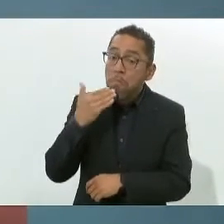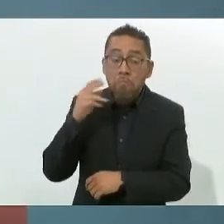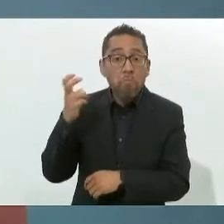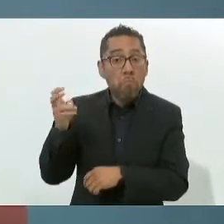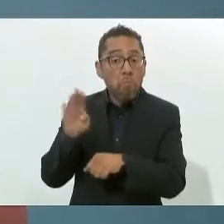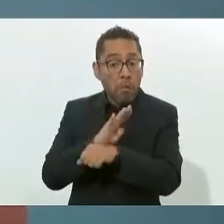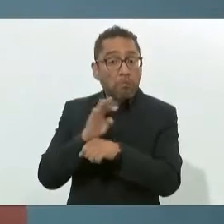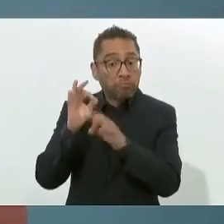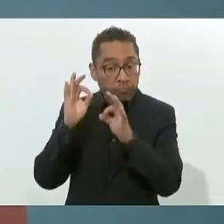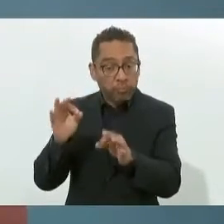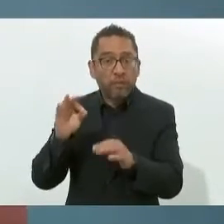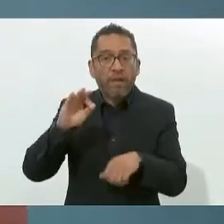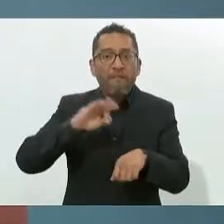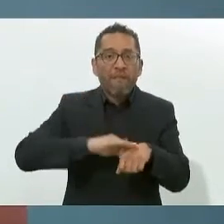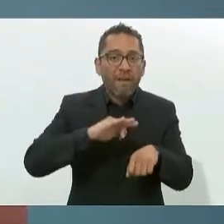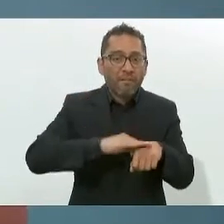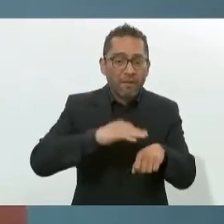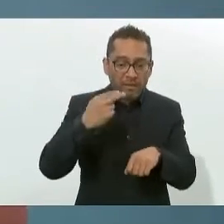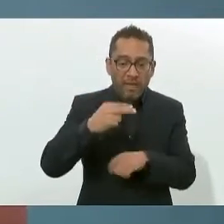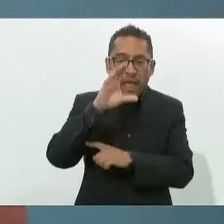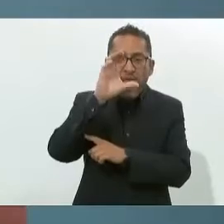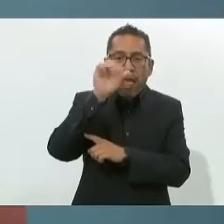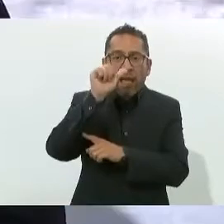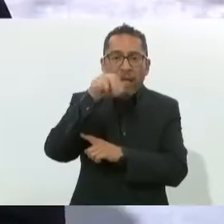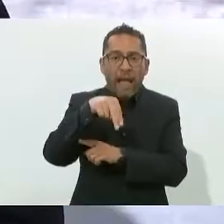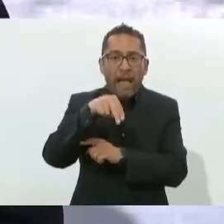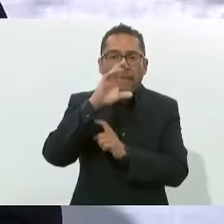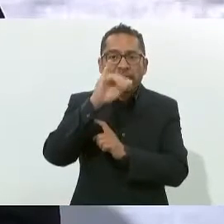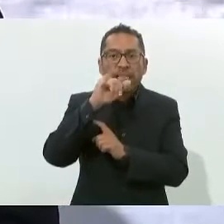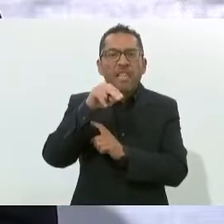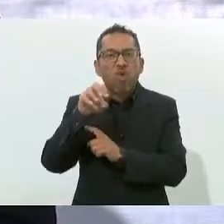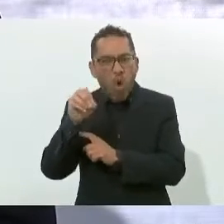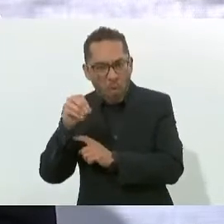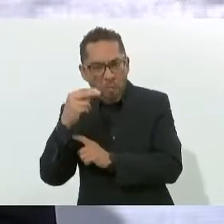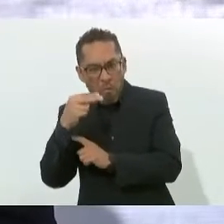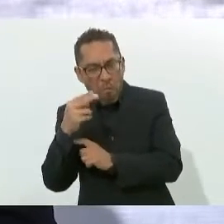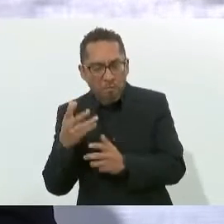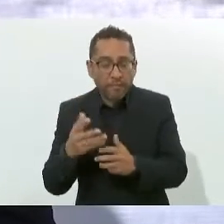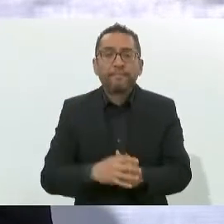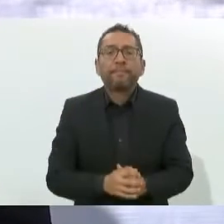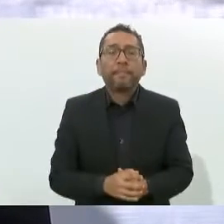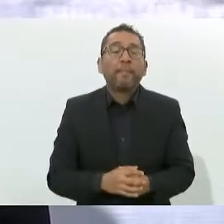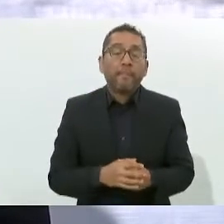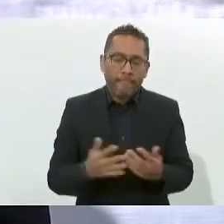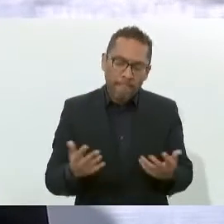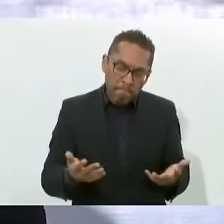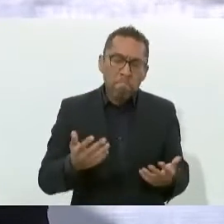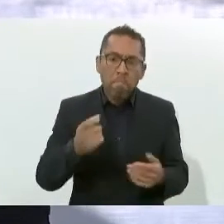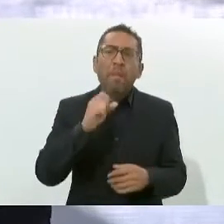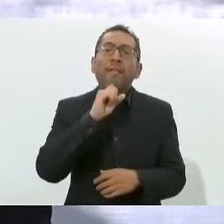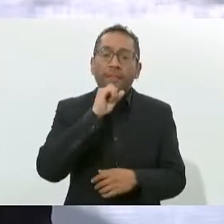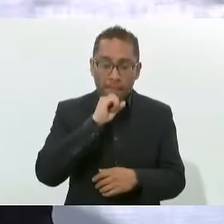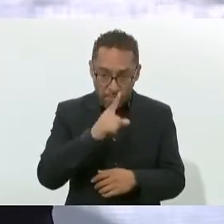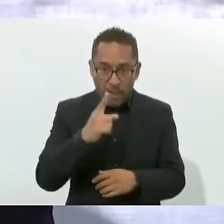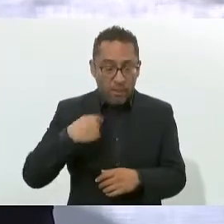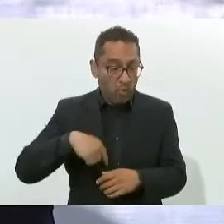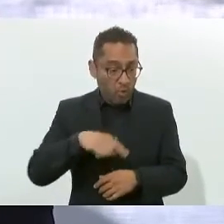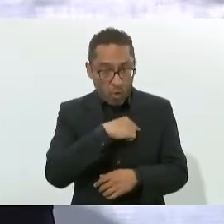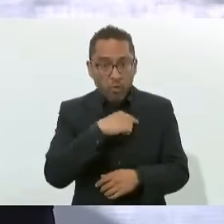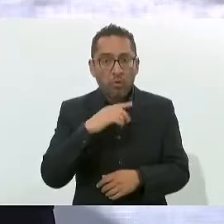farmacéutica denominada CanSino. Y también estamos